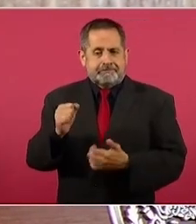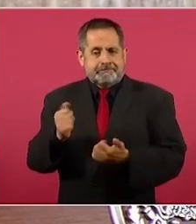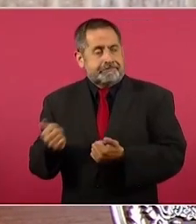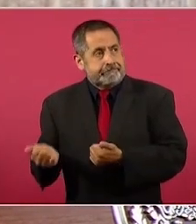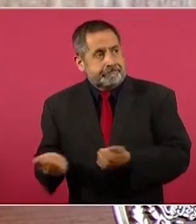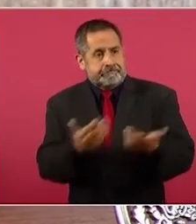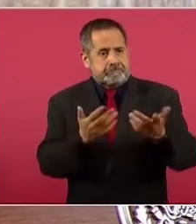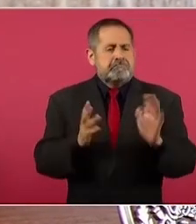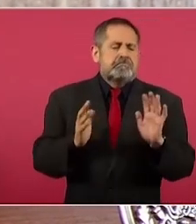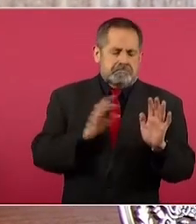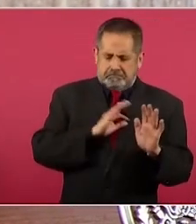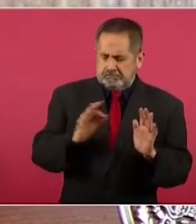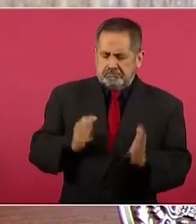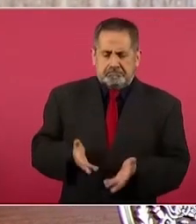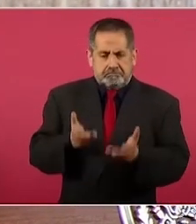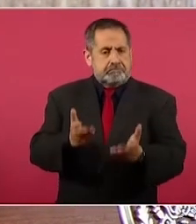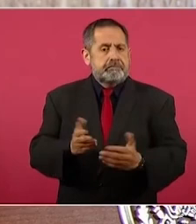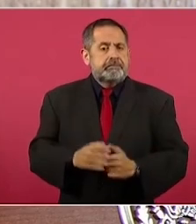Y